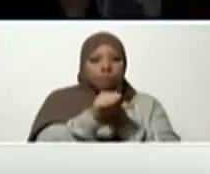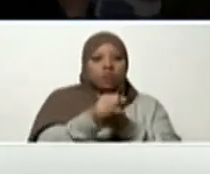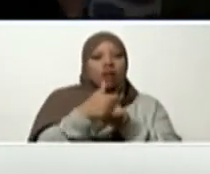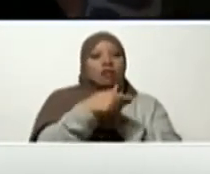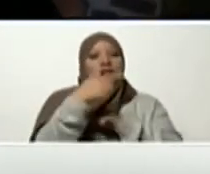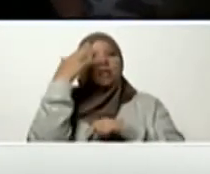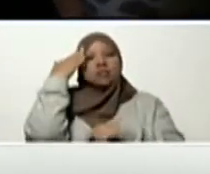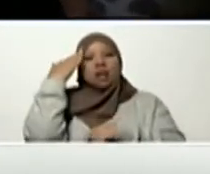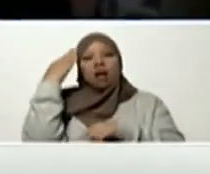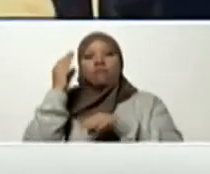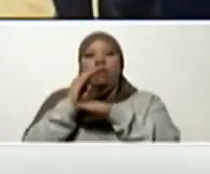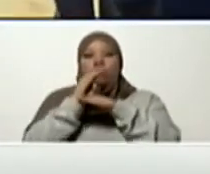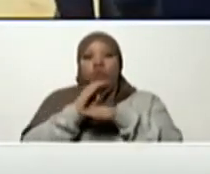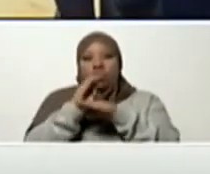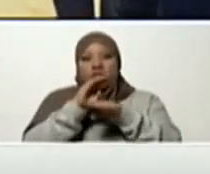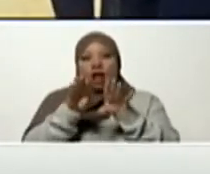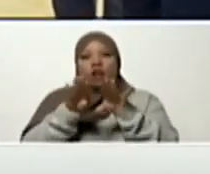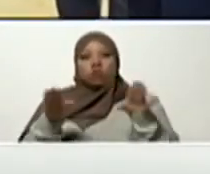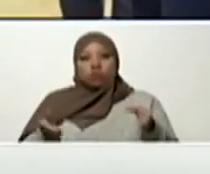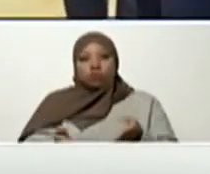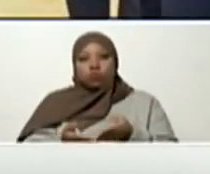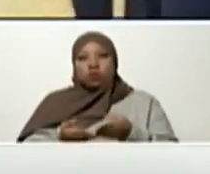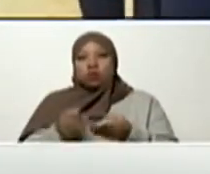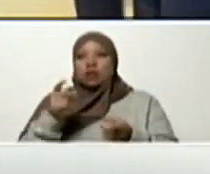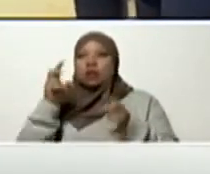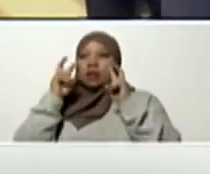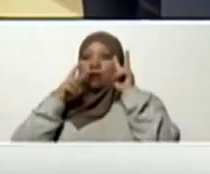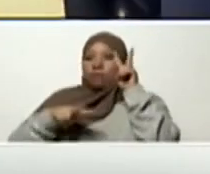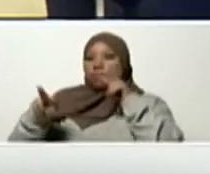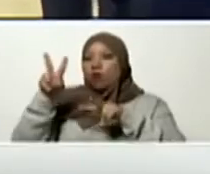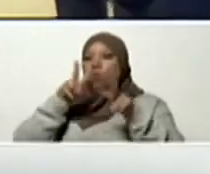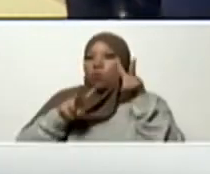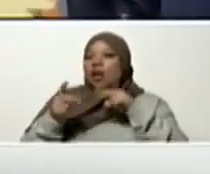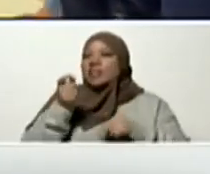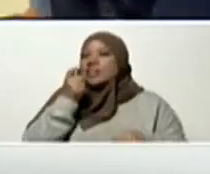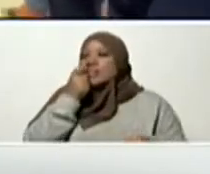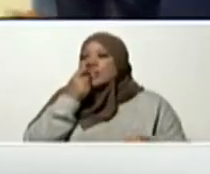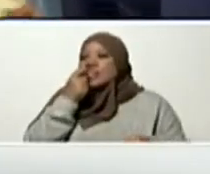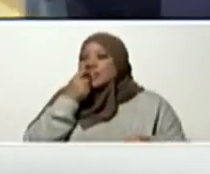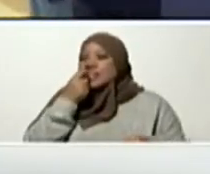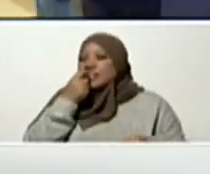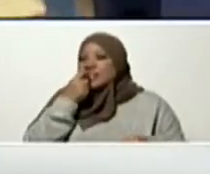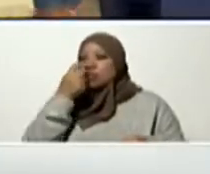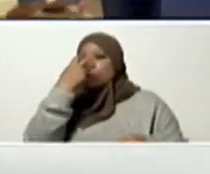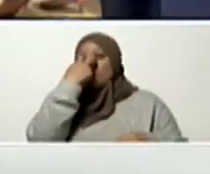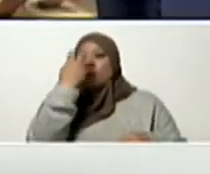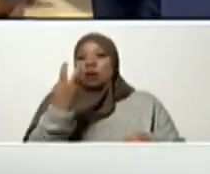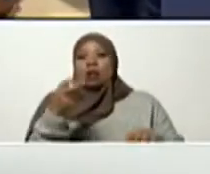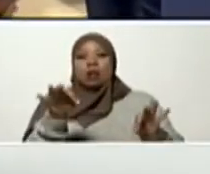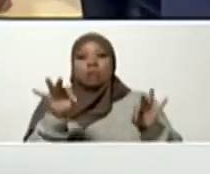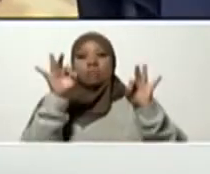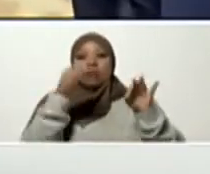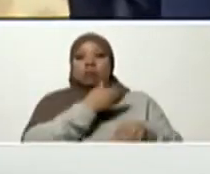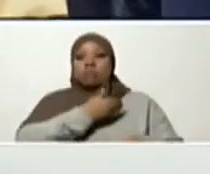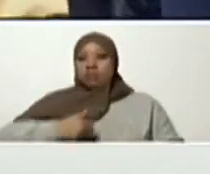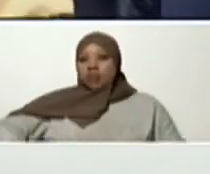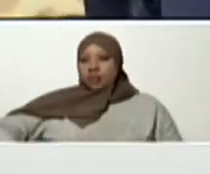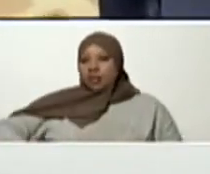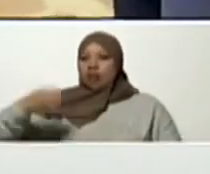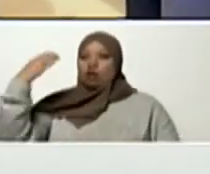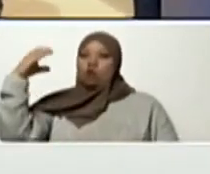mundo. Recorrimos toda la zona verde, acudimos a una invitación especial del presidente de Colombia, Gustavo